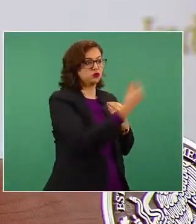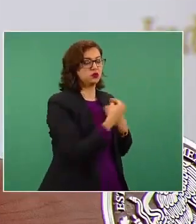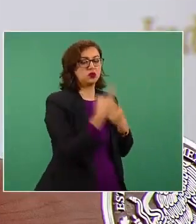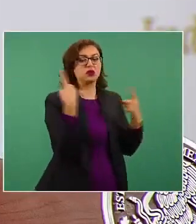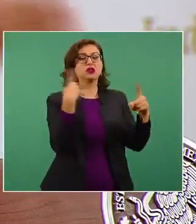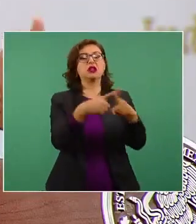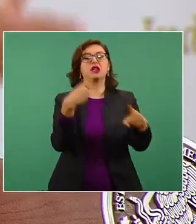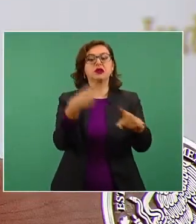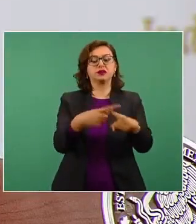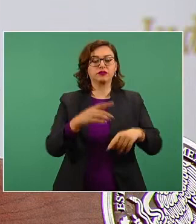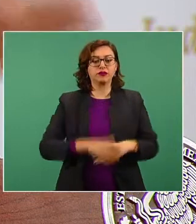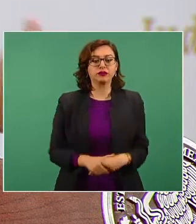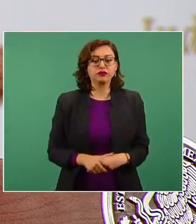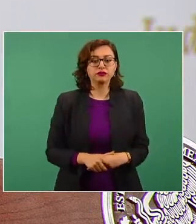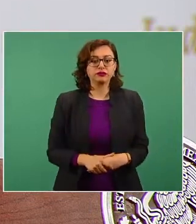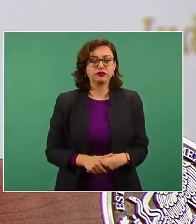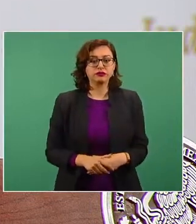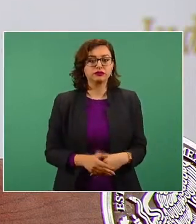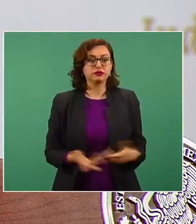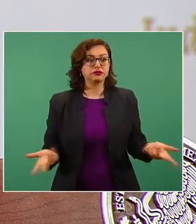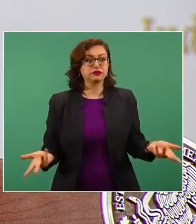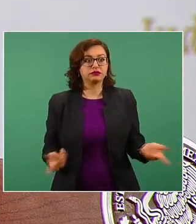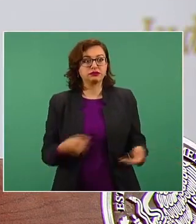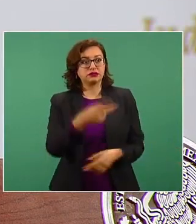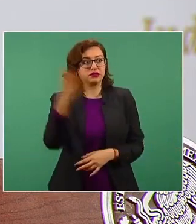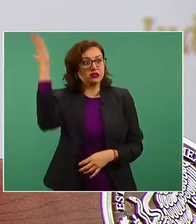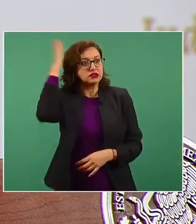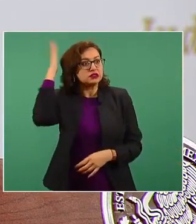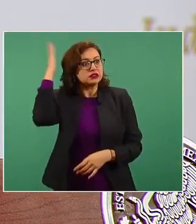Si ya amenazaron al dirigente,